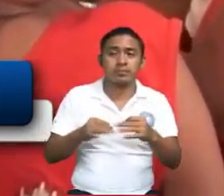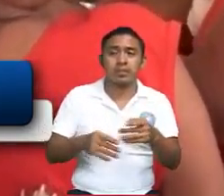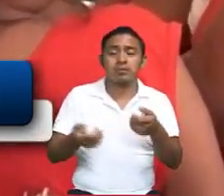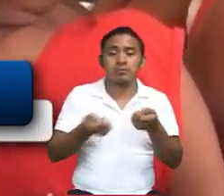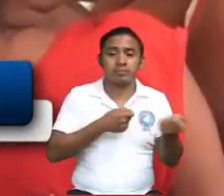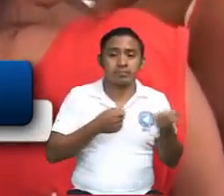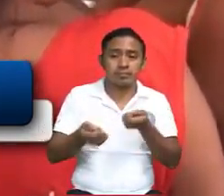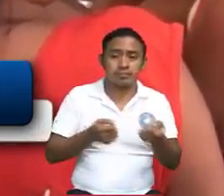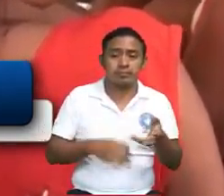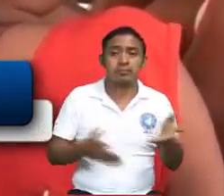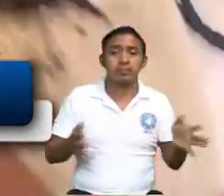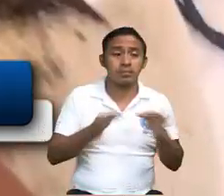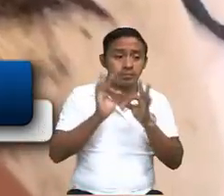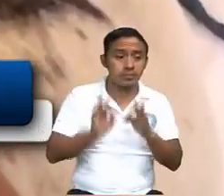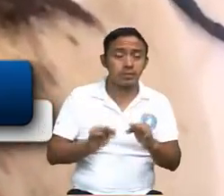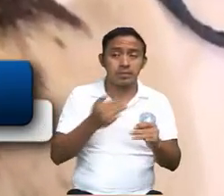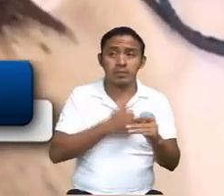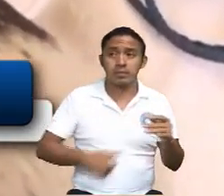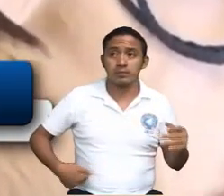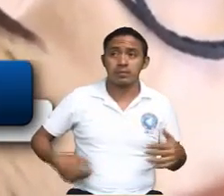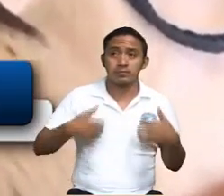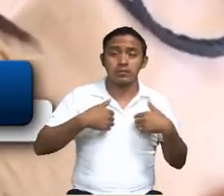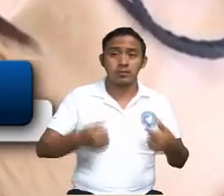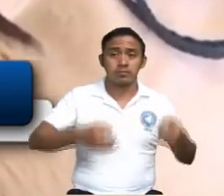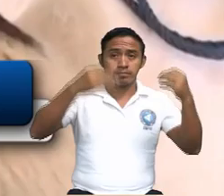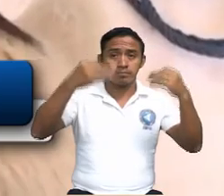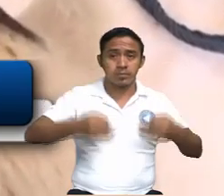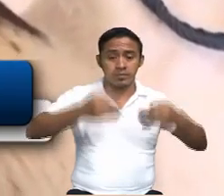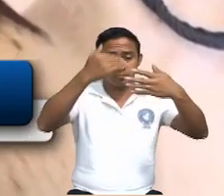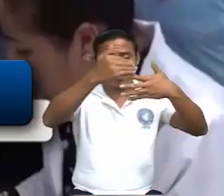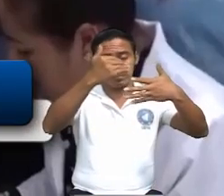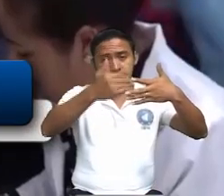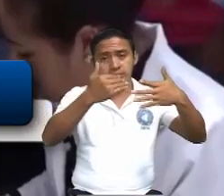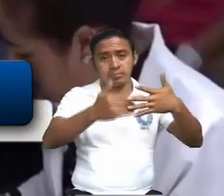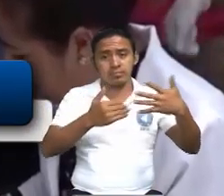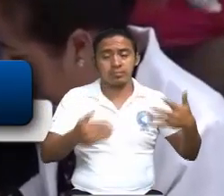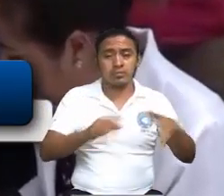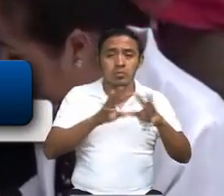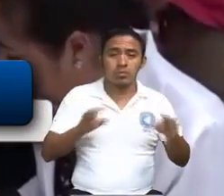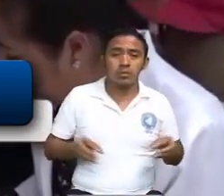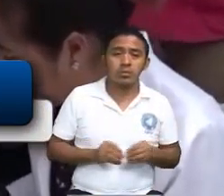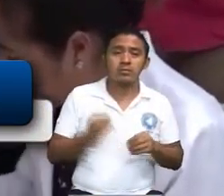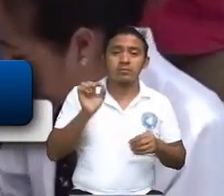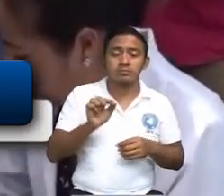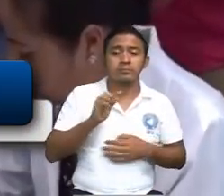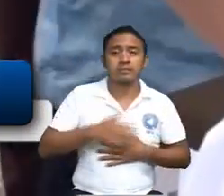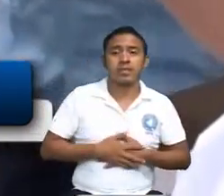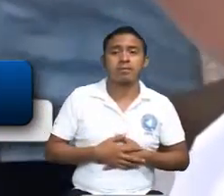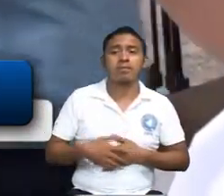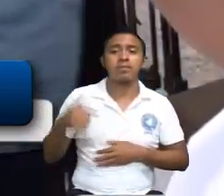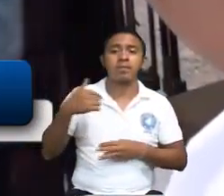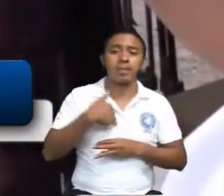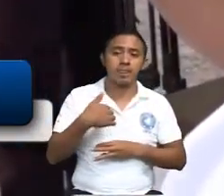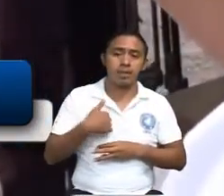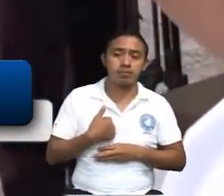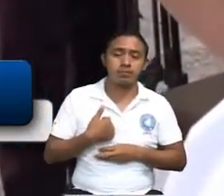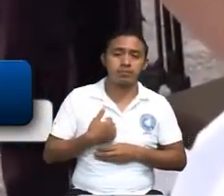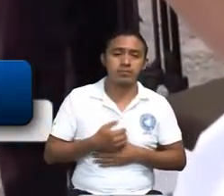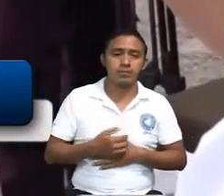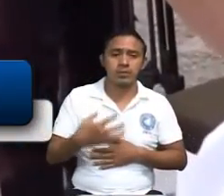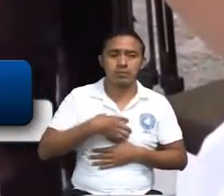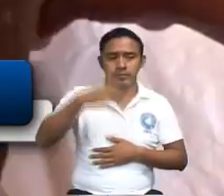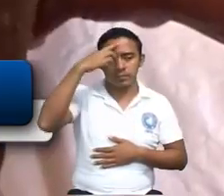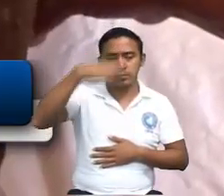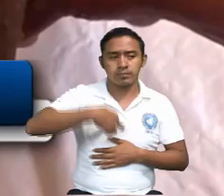adecuada. Nosotros, como Ministerio de Salud, nosotros cumplimos con toda esa normativa, ¿verdad? Nosotros, bueno, los que son los